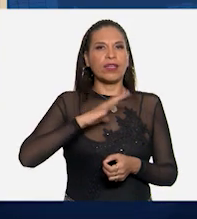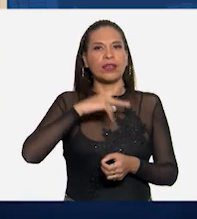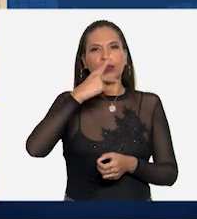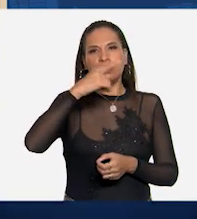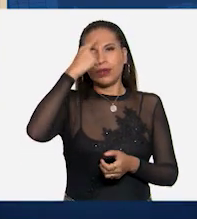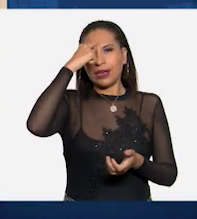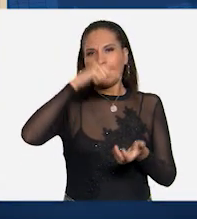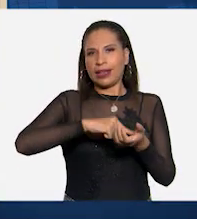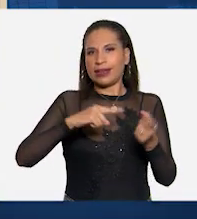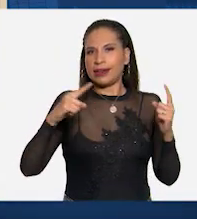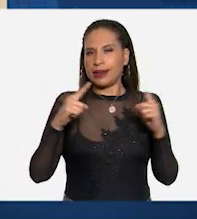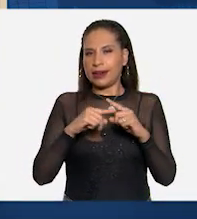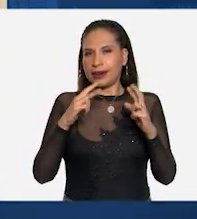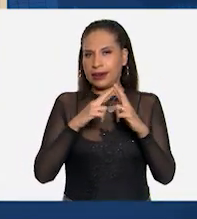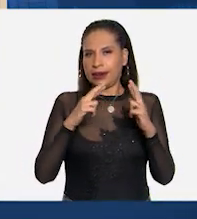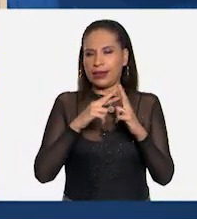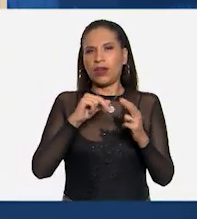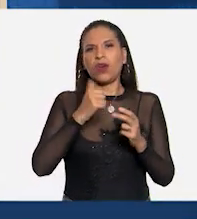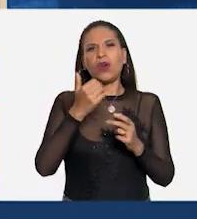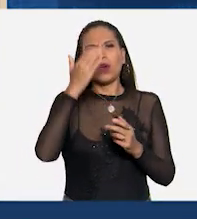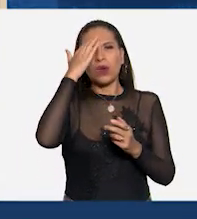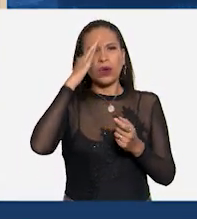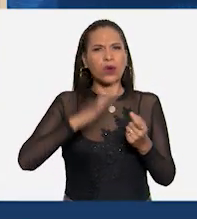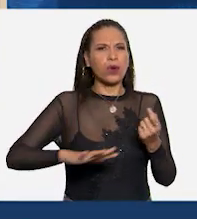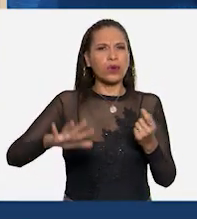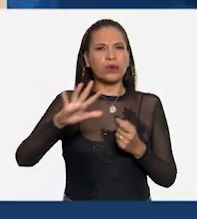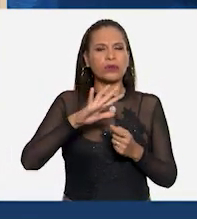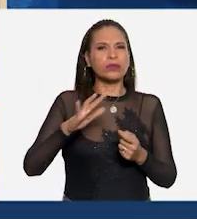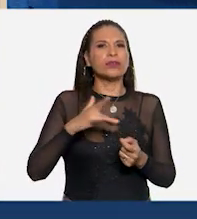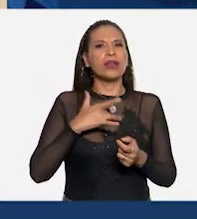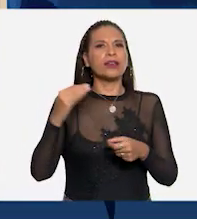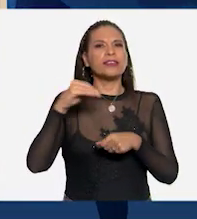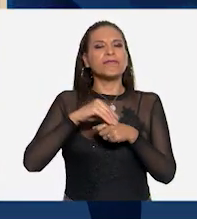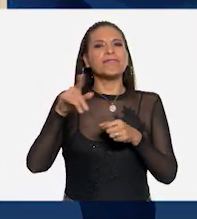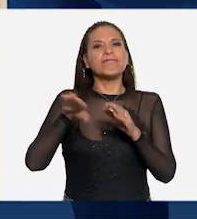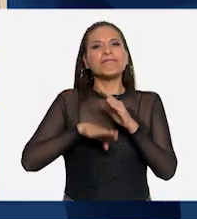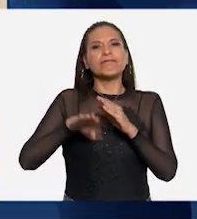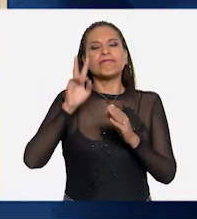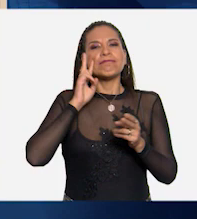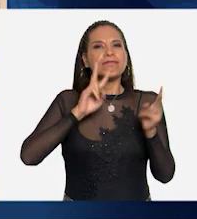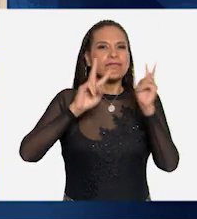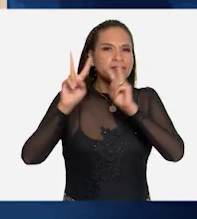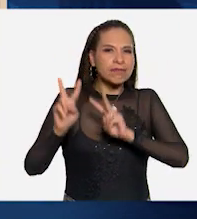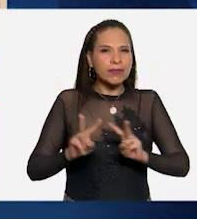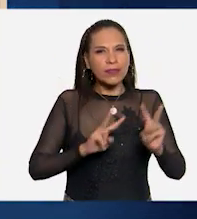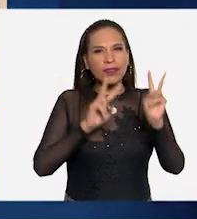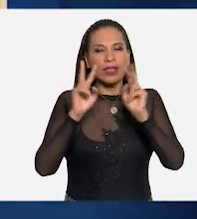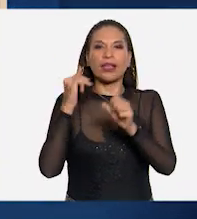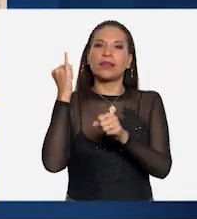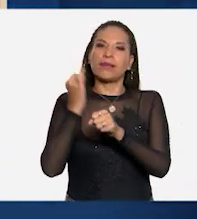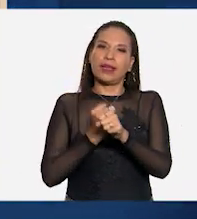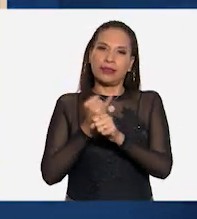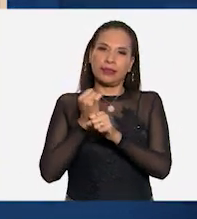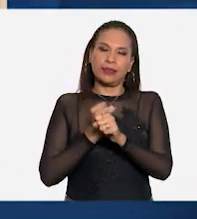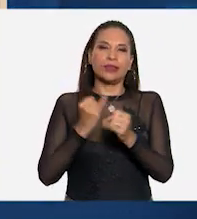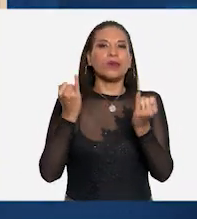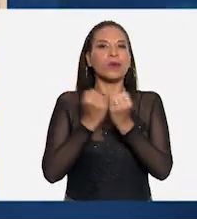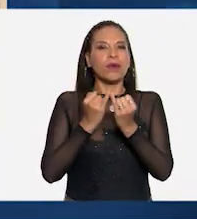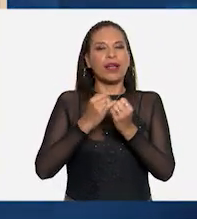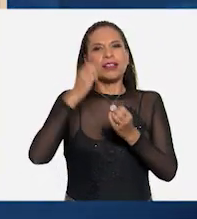sus creencias religiosas a un conocimiento construido con base en la observación, la investigación y